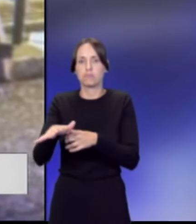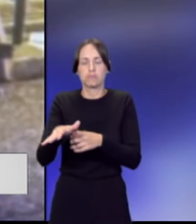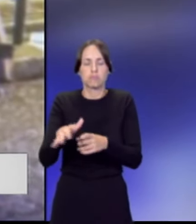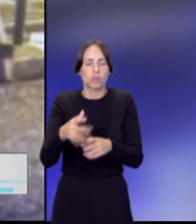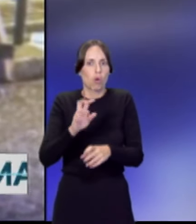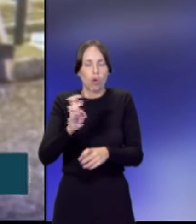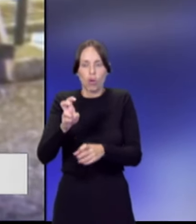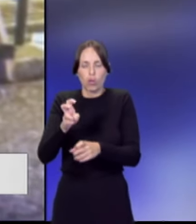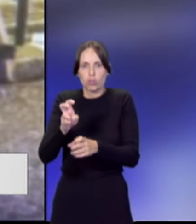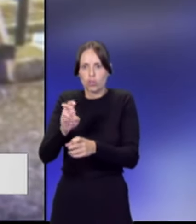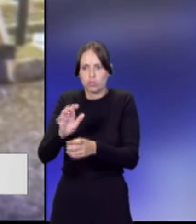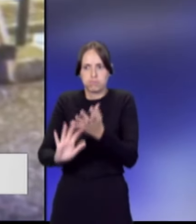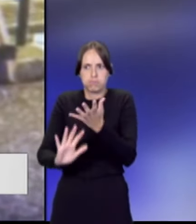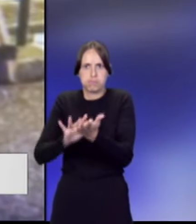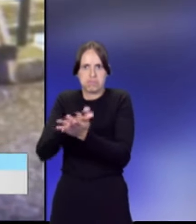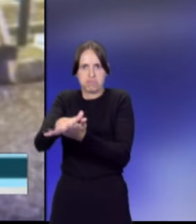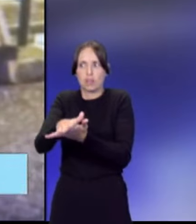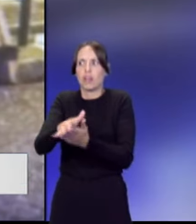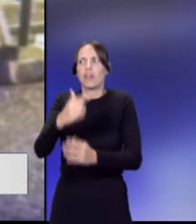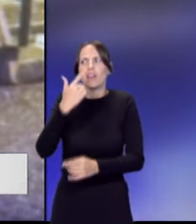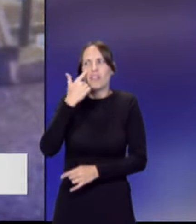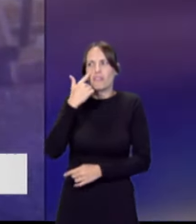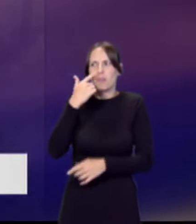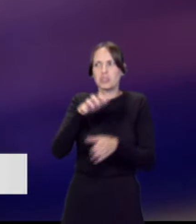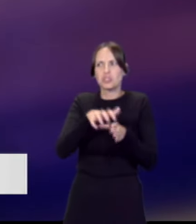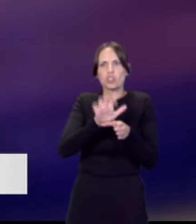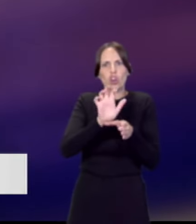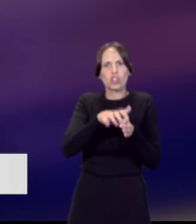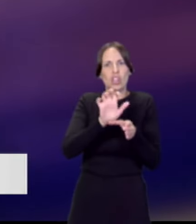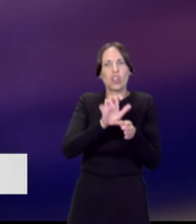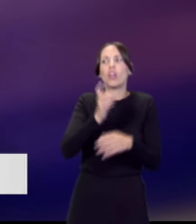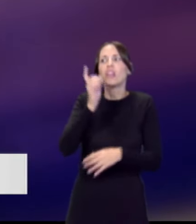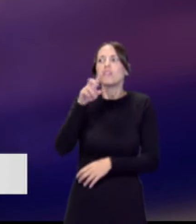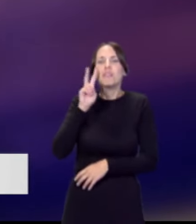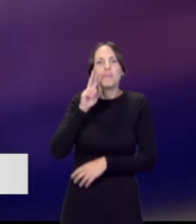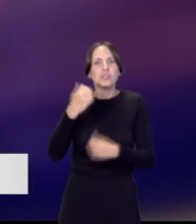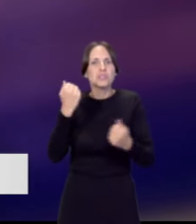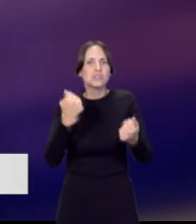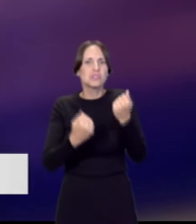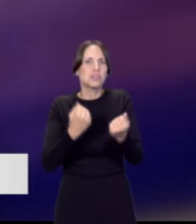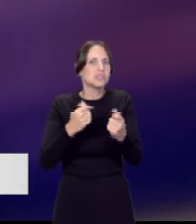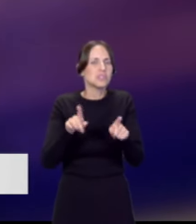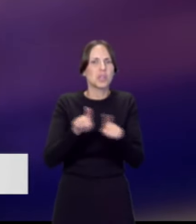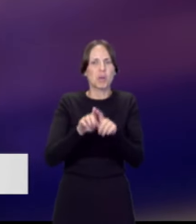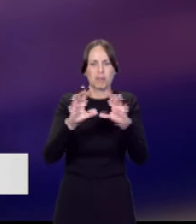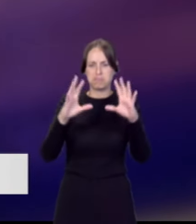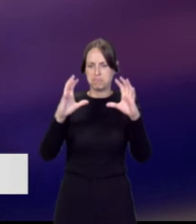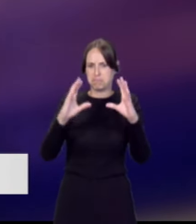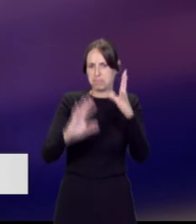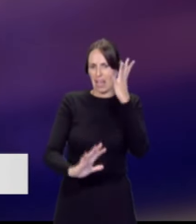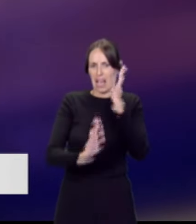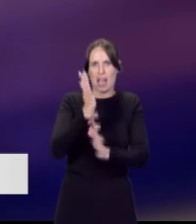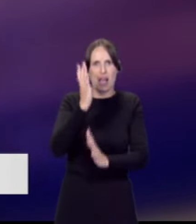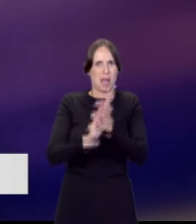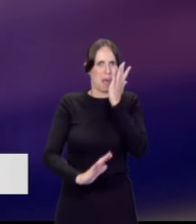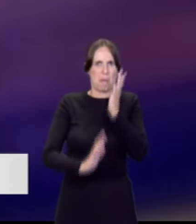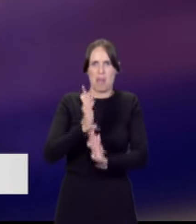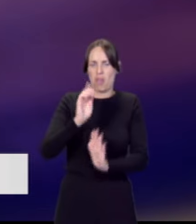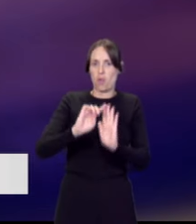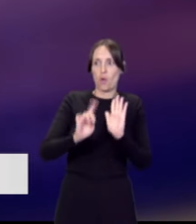calcinado. Vemos esas imágenes de ese contenedor, también vemos los coches, cómo ha quedado ese coche totalmente quemado, y